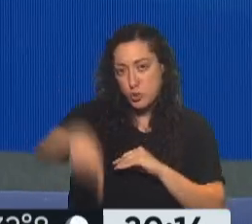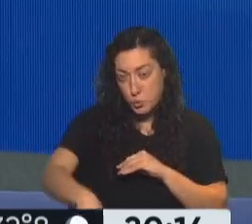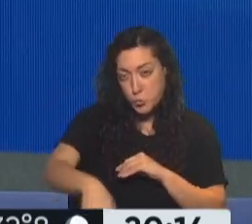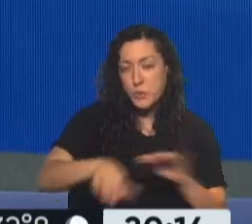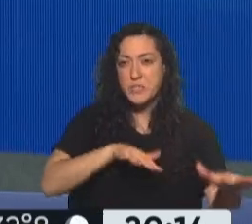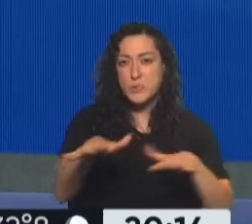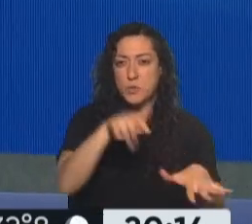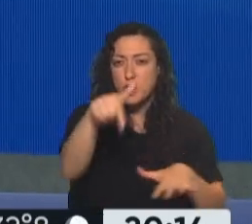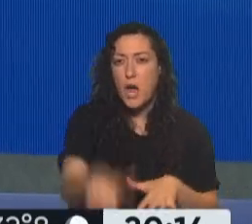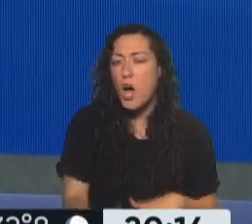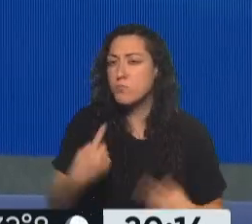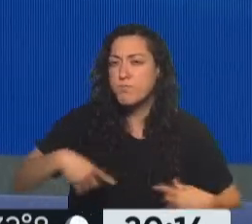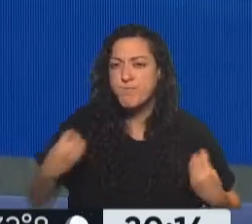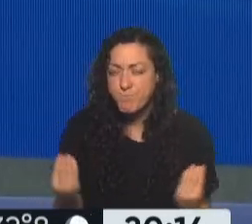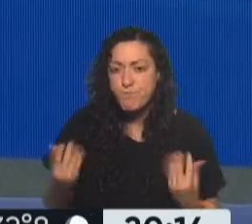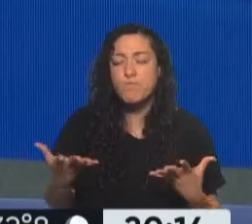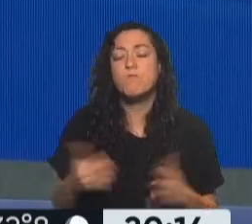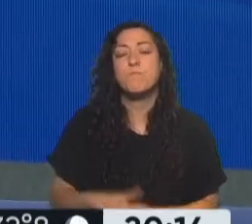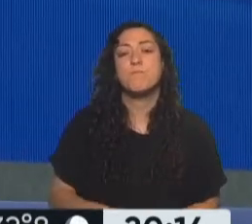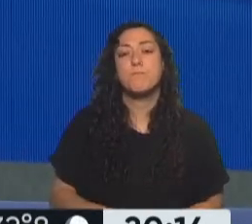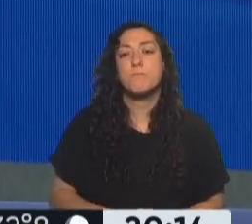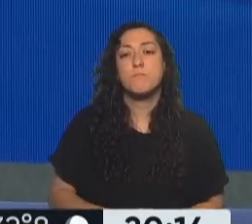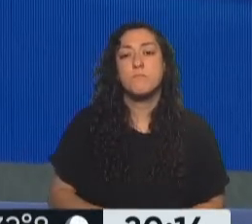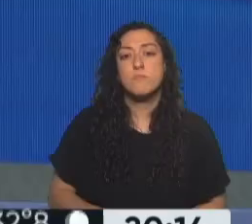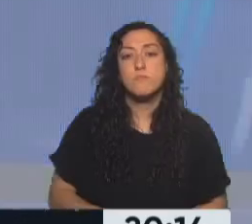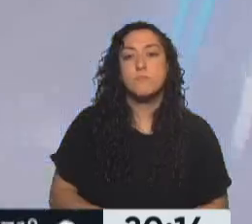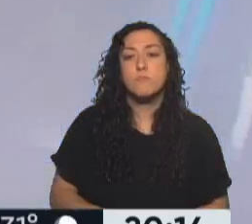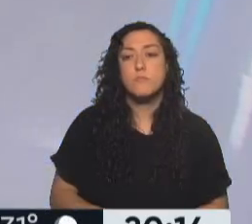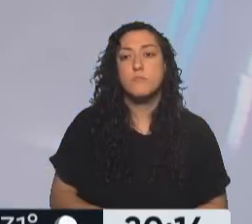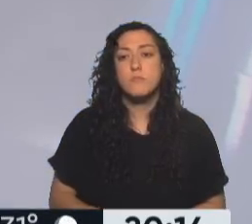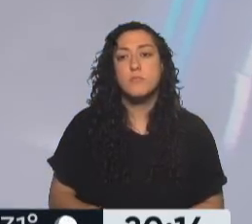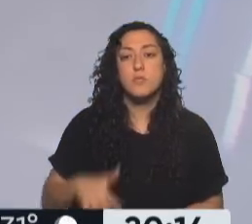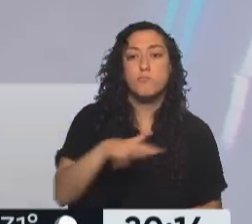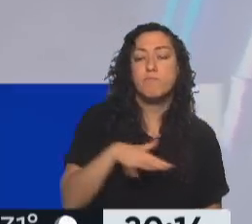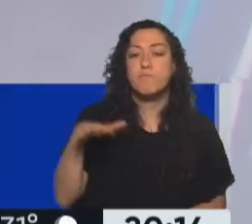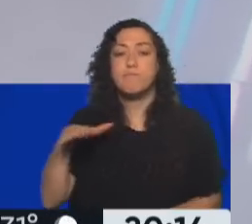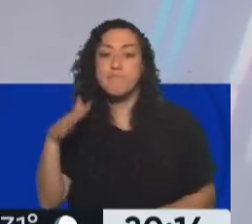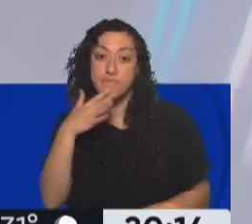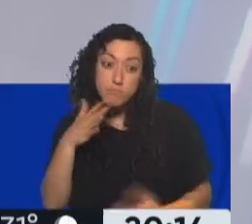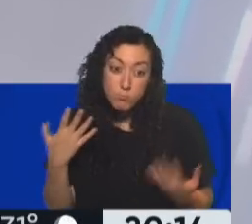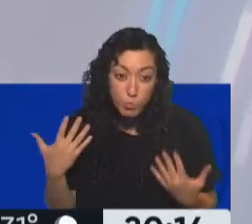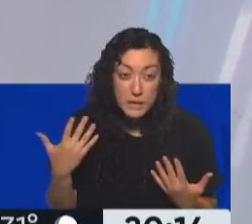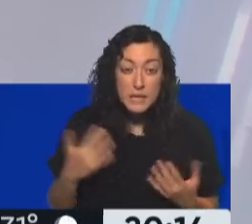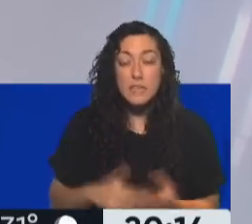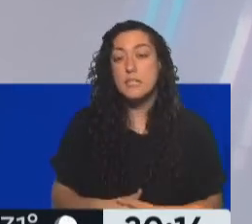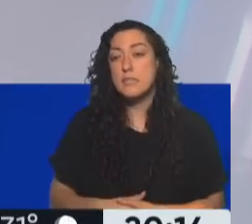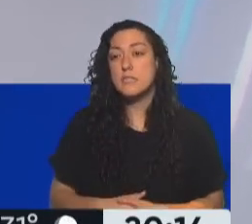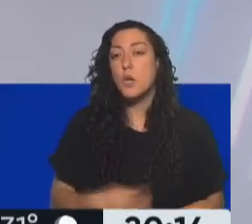situación que se vive. ¿Se puede lograr un entendimiento? A ver qué pasa. Así es, son ya más